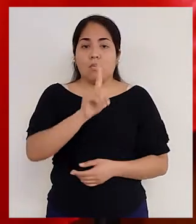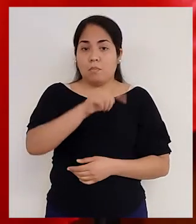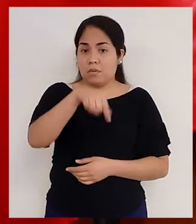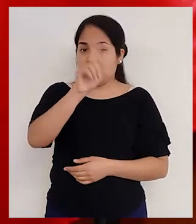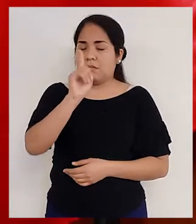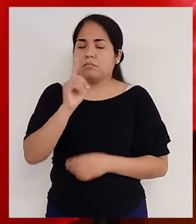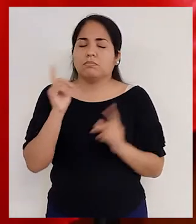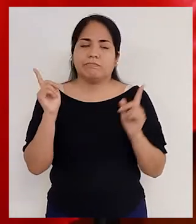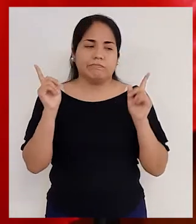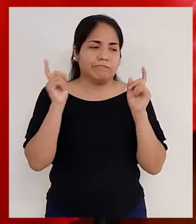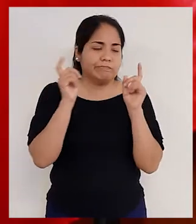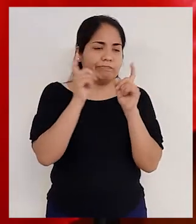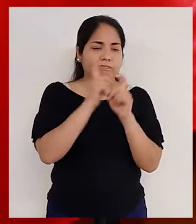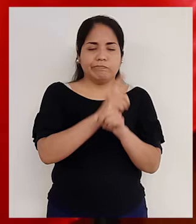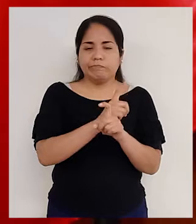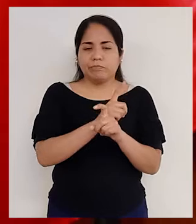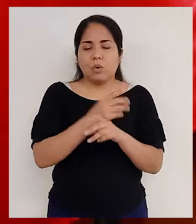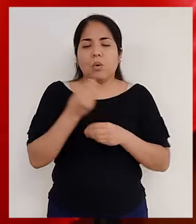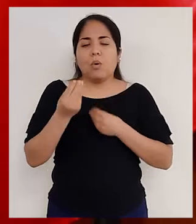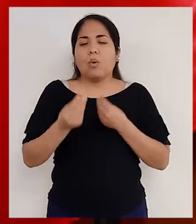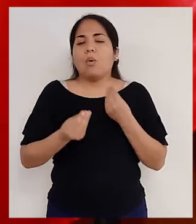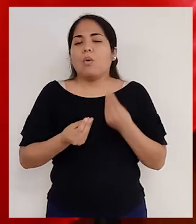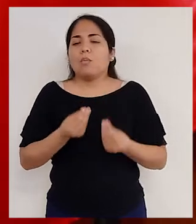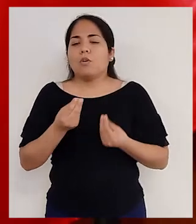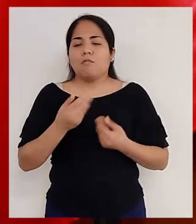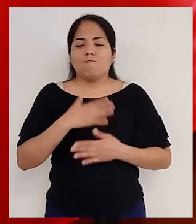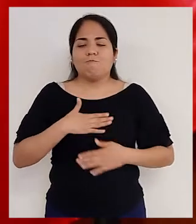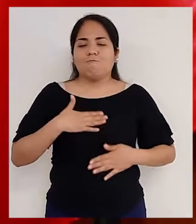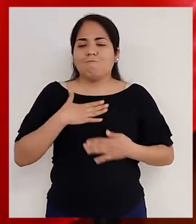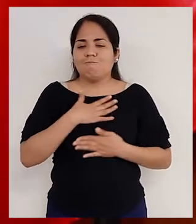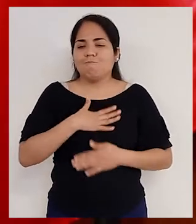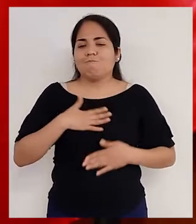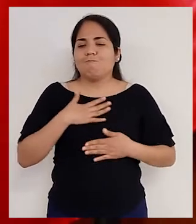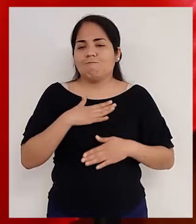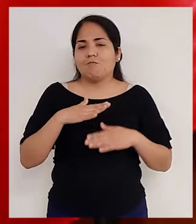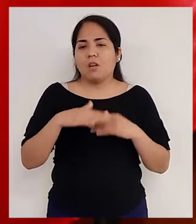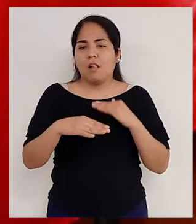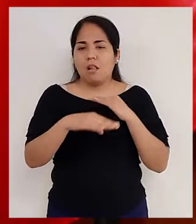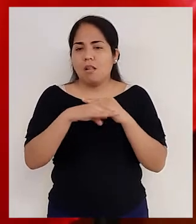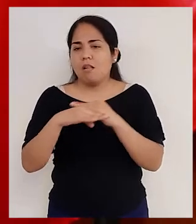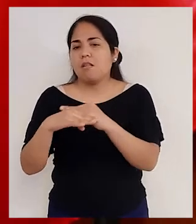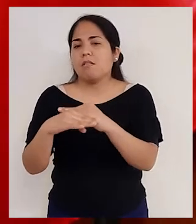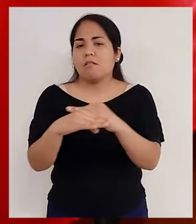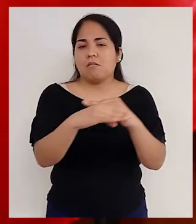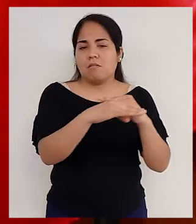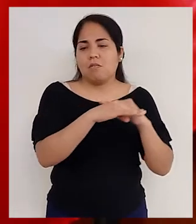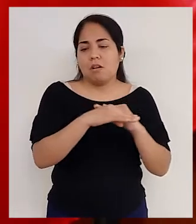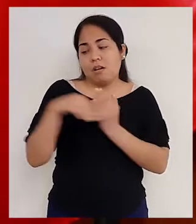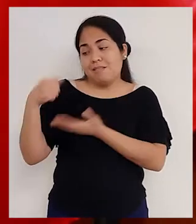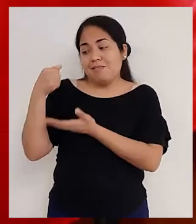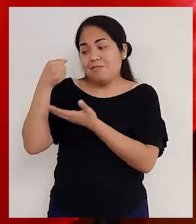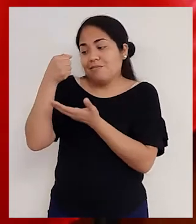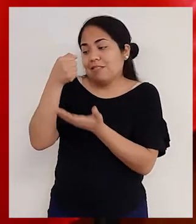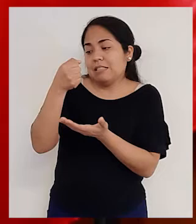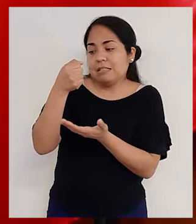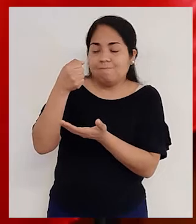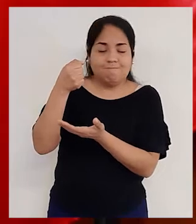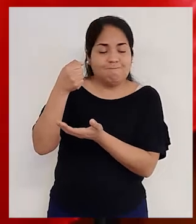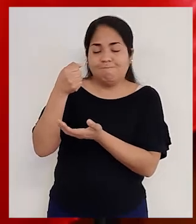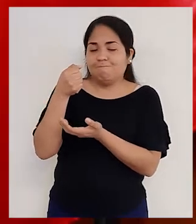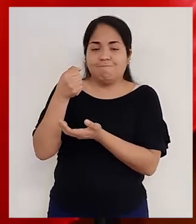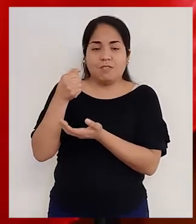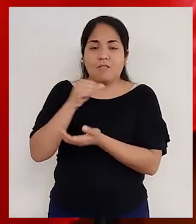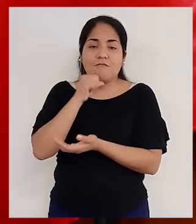Entonces, es muy difícil, digamos, poder satisfacer las necesidades de un espacio tan grande con un